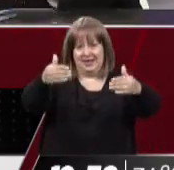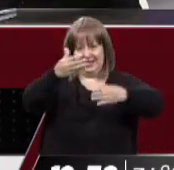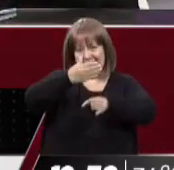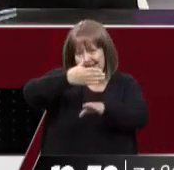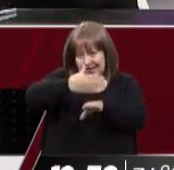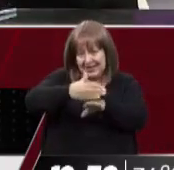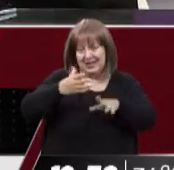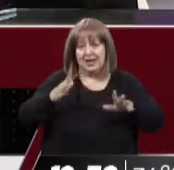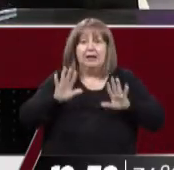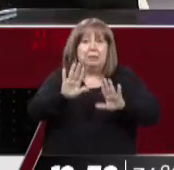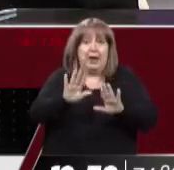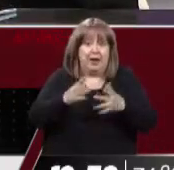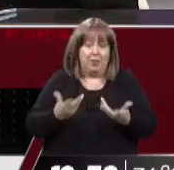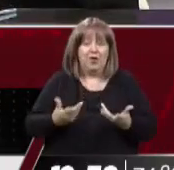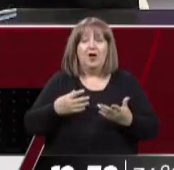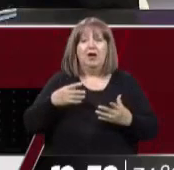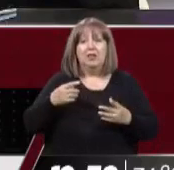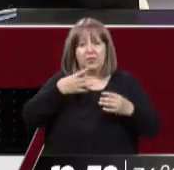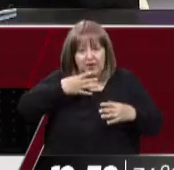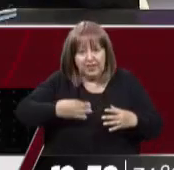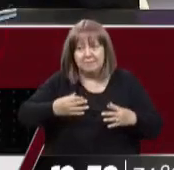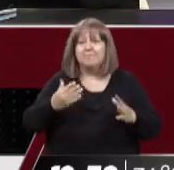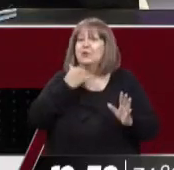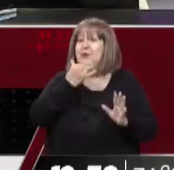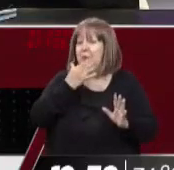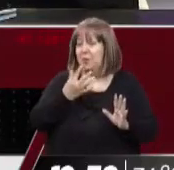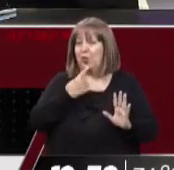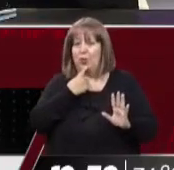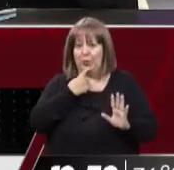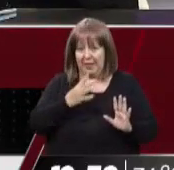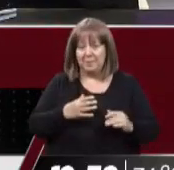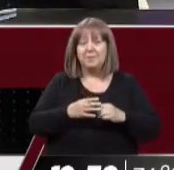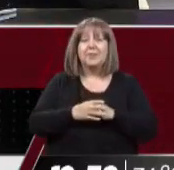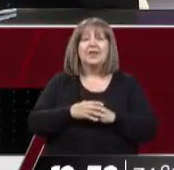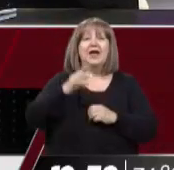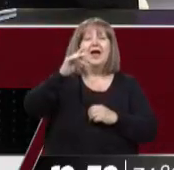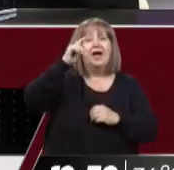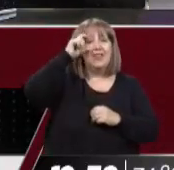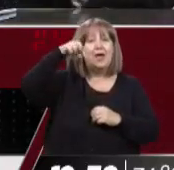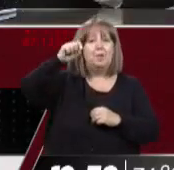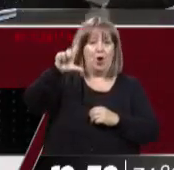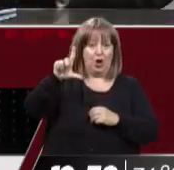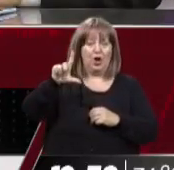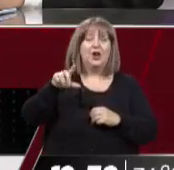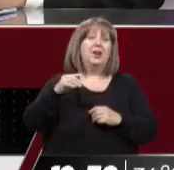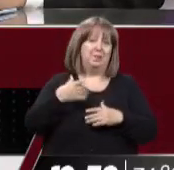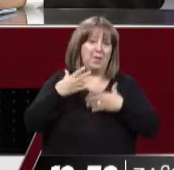especiales. De todas maneras hay que esperar, no quiere decir que esto vaya a ser efectivamente así. Escuchemos a De Paul, ¿les parece? Dale. El